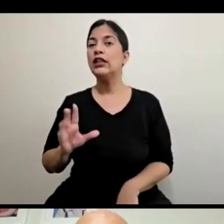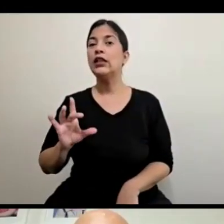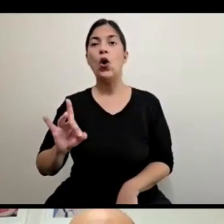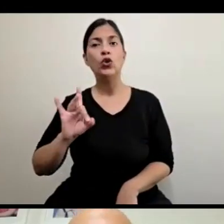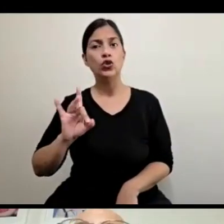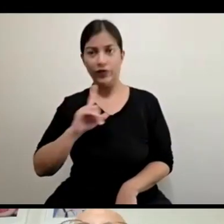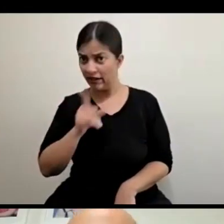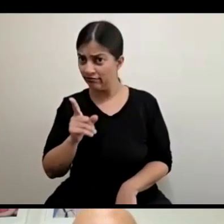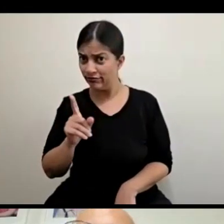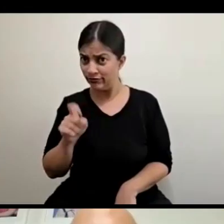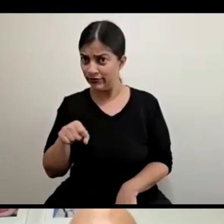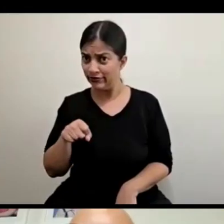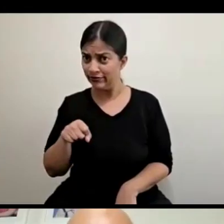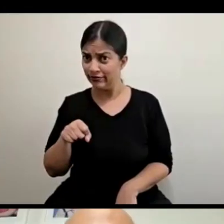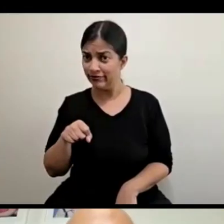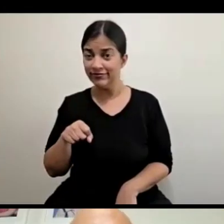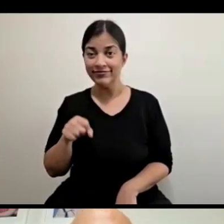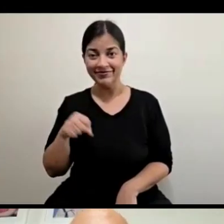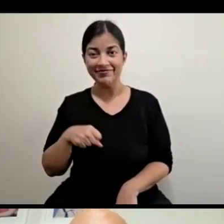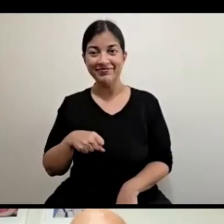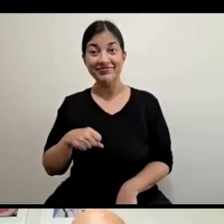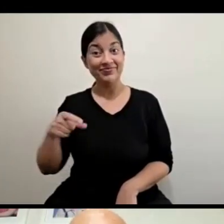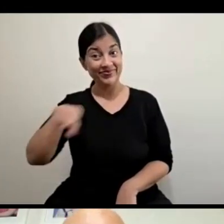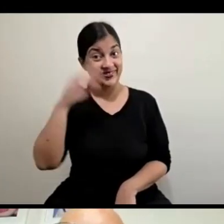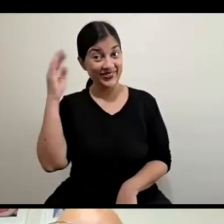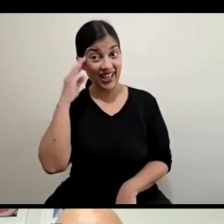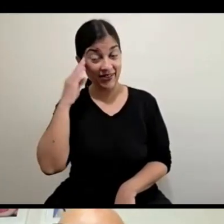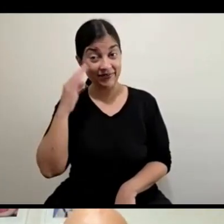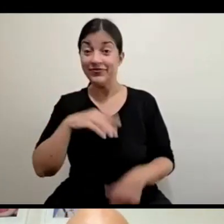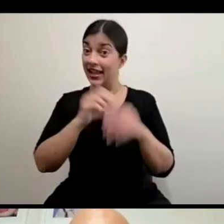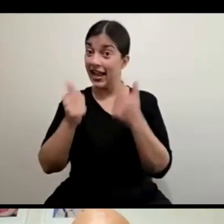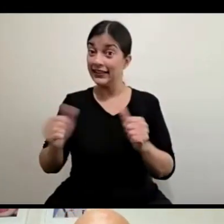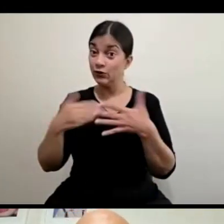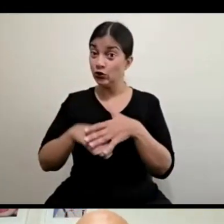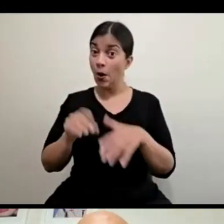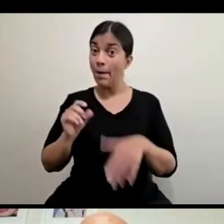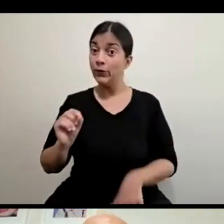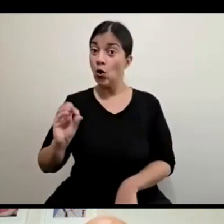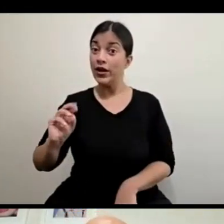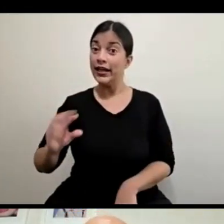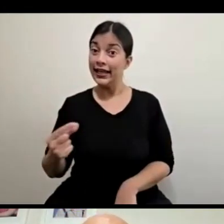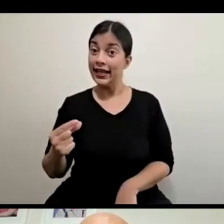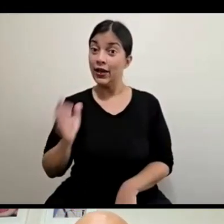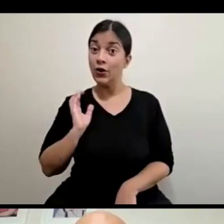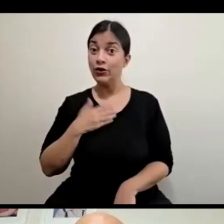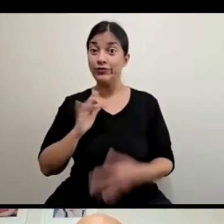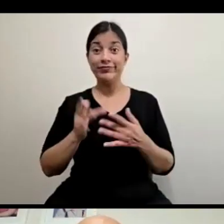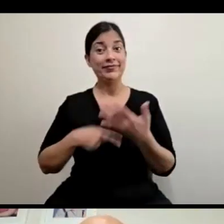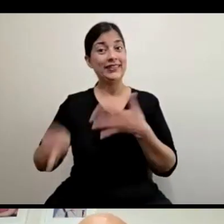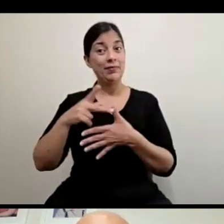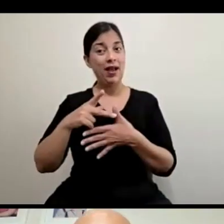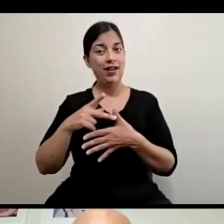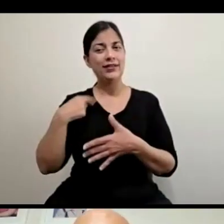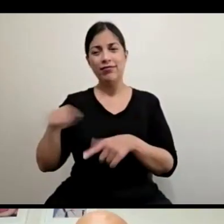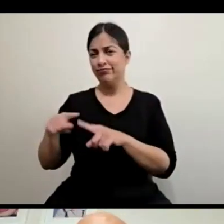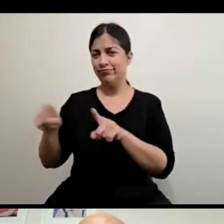638, ¿verdad, Digimo? Así que ya usted sabe que en artefusión.org, nuestro portal principal, está esa pestañita